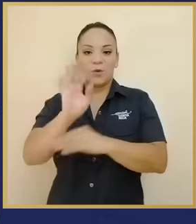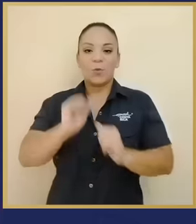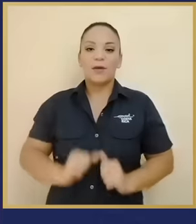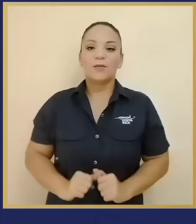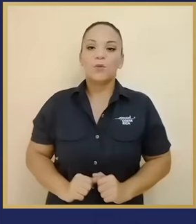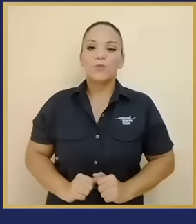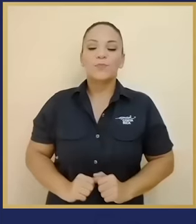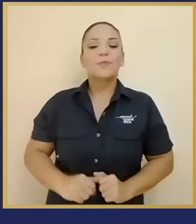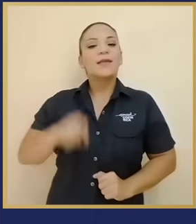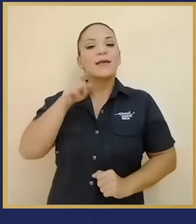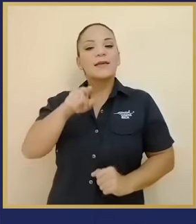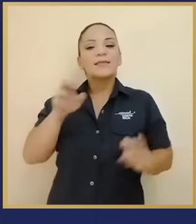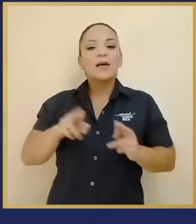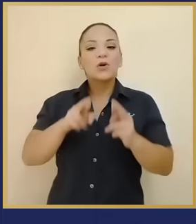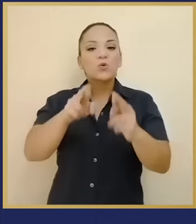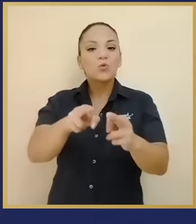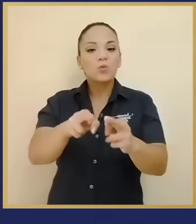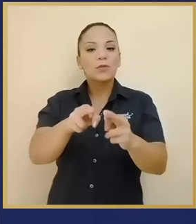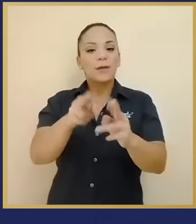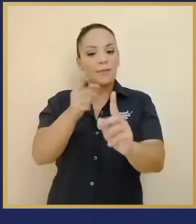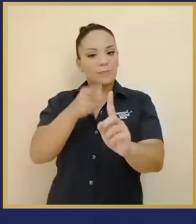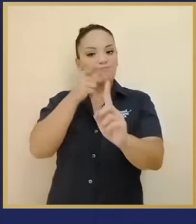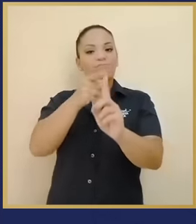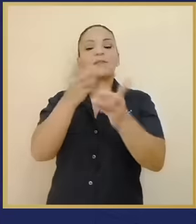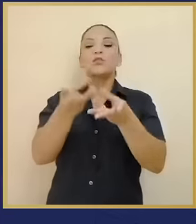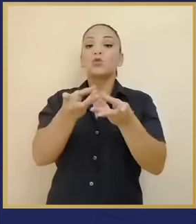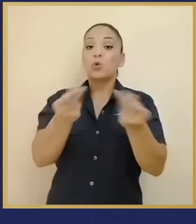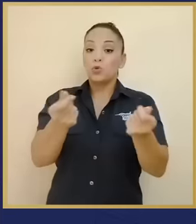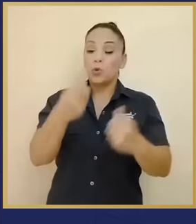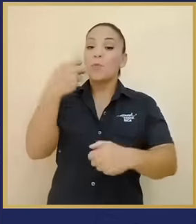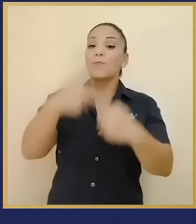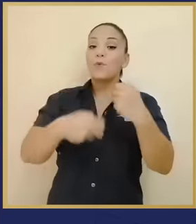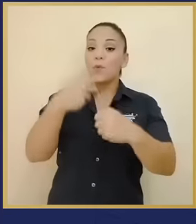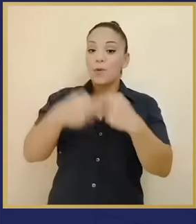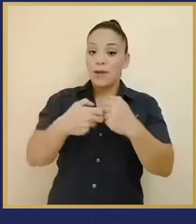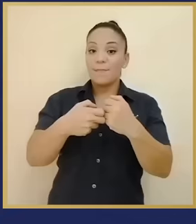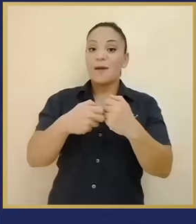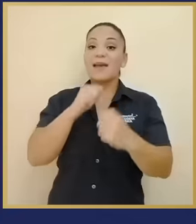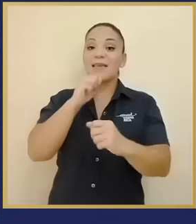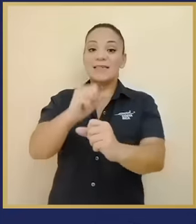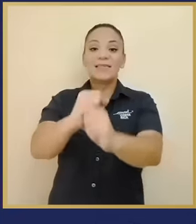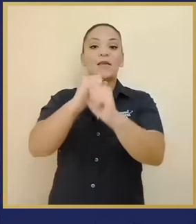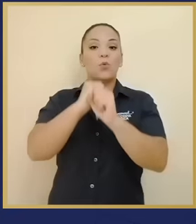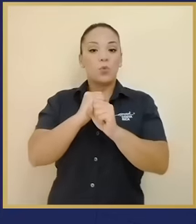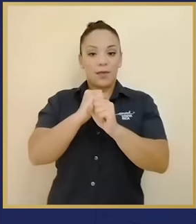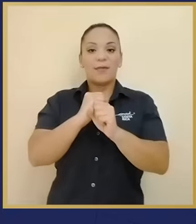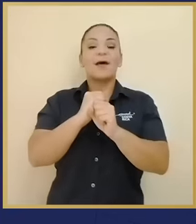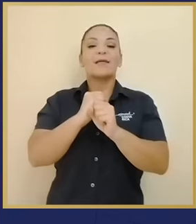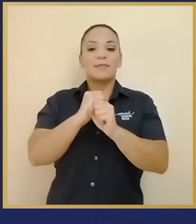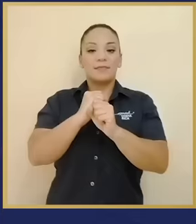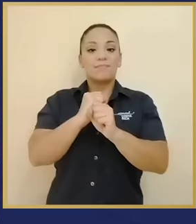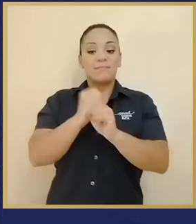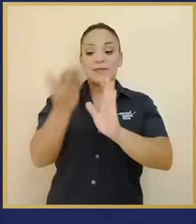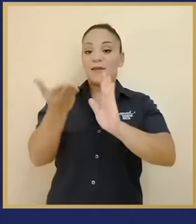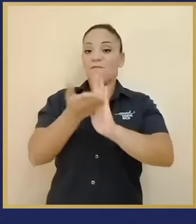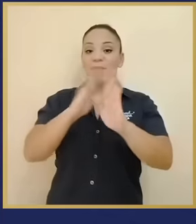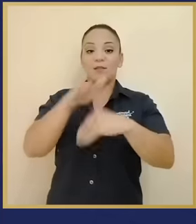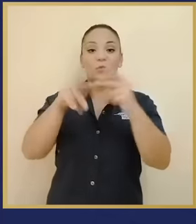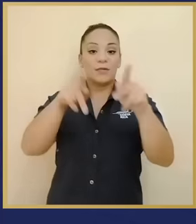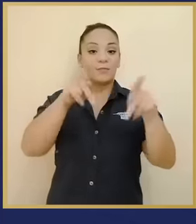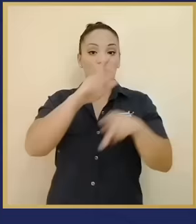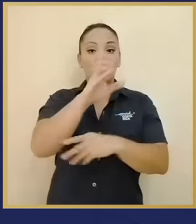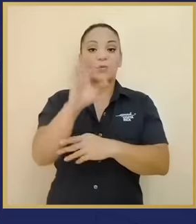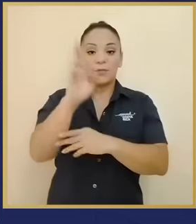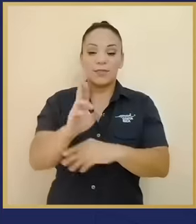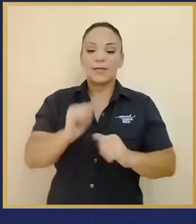2023-2024, que es la ruta de solución al problema de la inseguridad que nos aqueja a todos